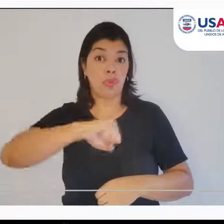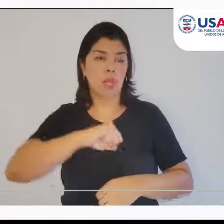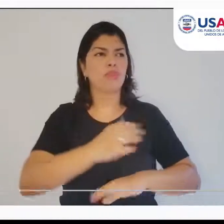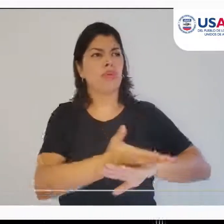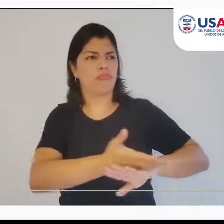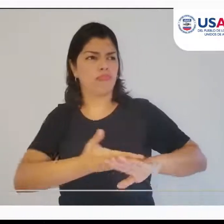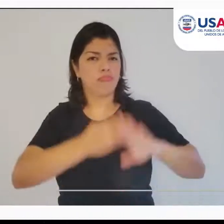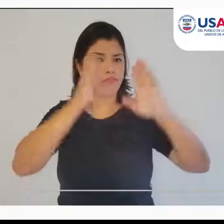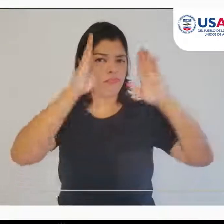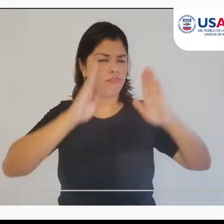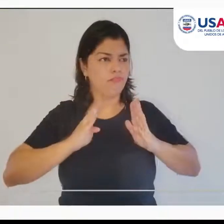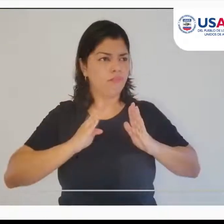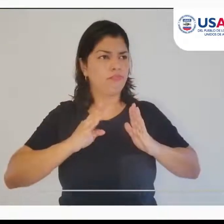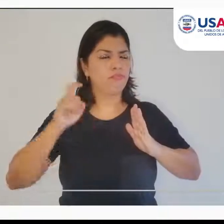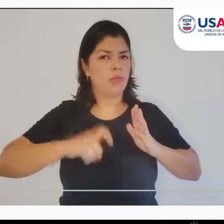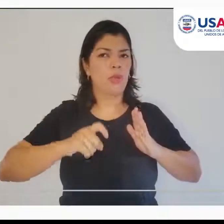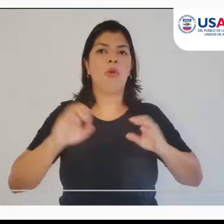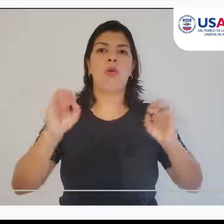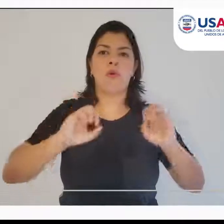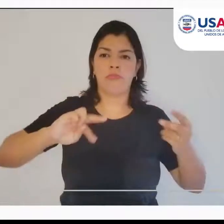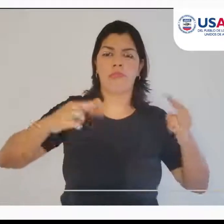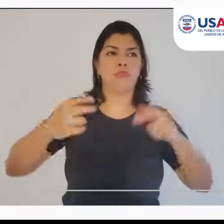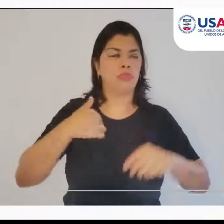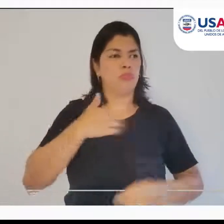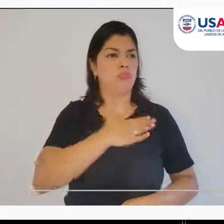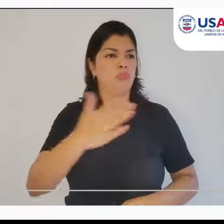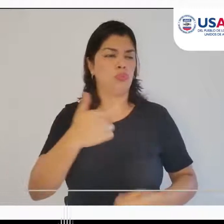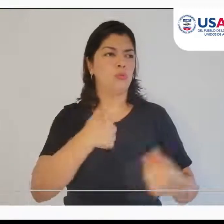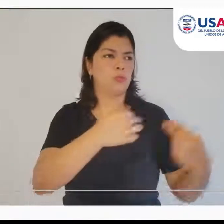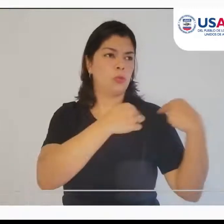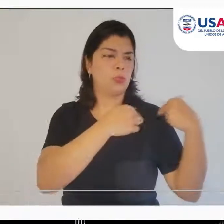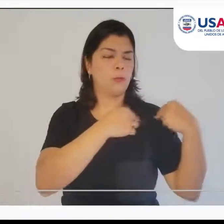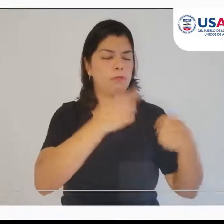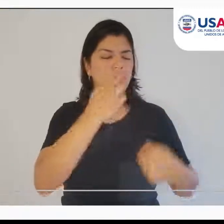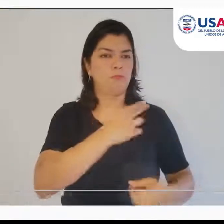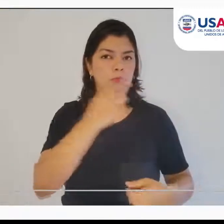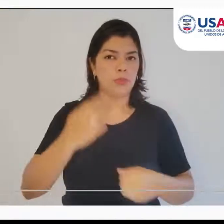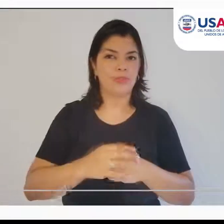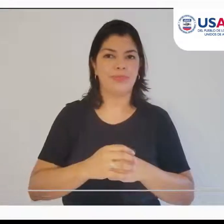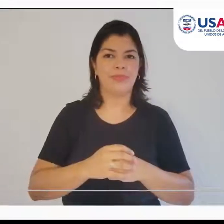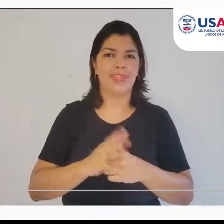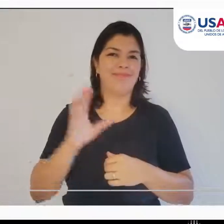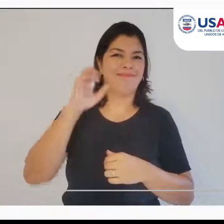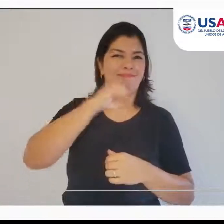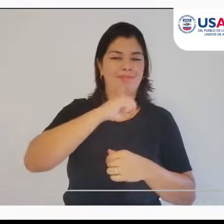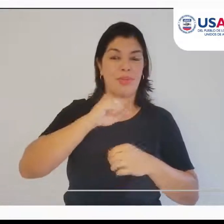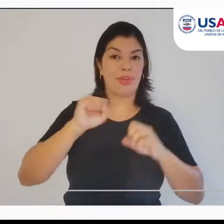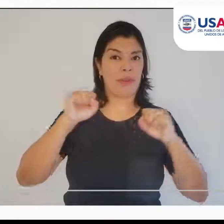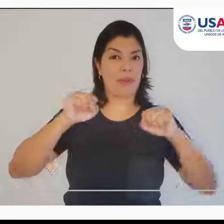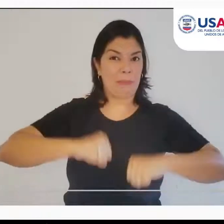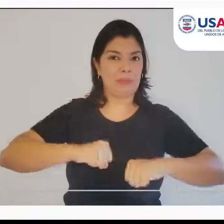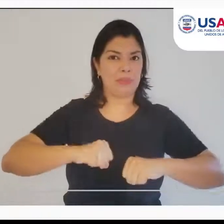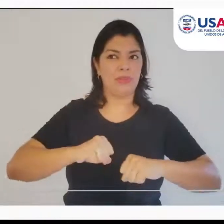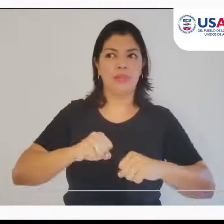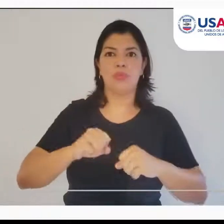poder contraer responsabilidades o obligaciones de forma personal. En pocas palabras, es la capacidad que tenemos